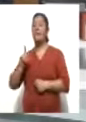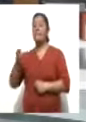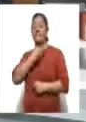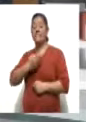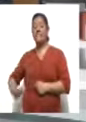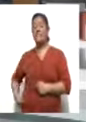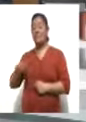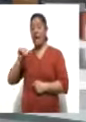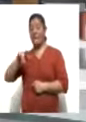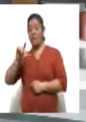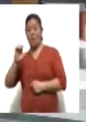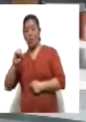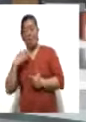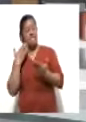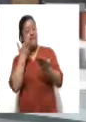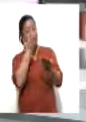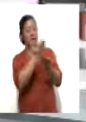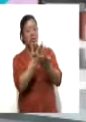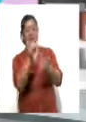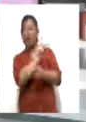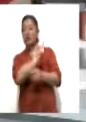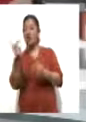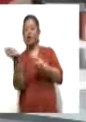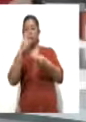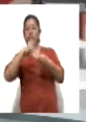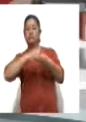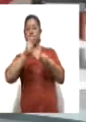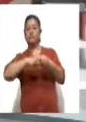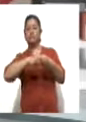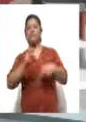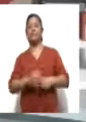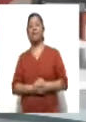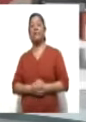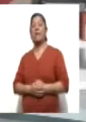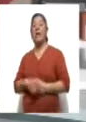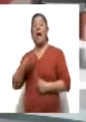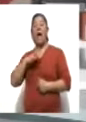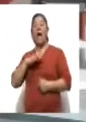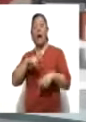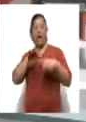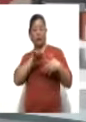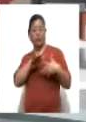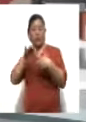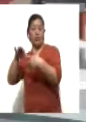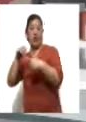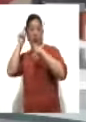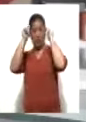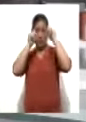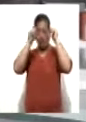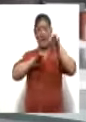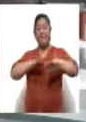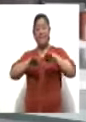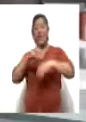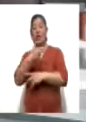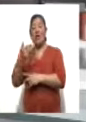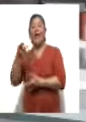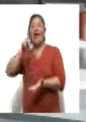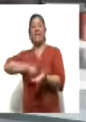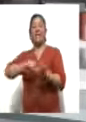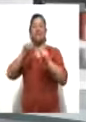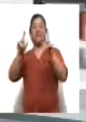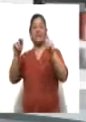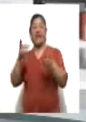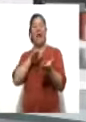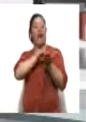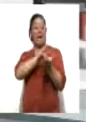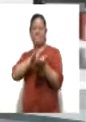de México, Andrés Manuel López Obrador. Recibirán guías turísticos y trabajadores de hoteles aquí en Tlaxcala apoyo